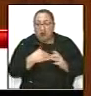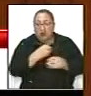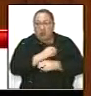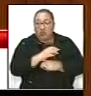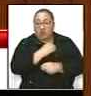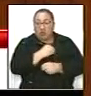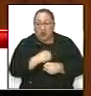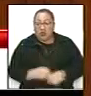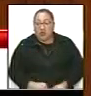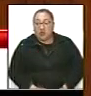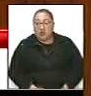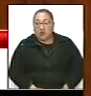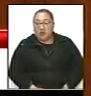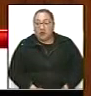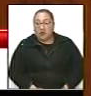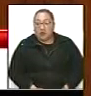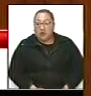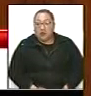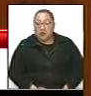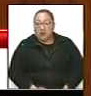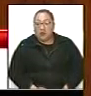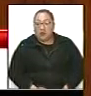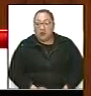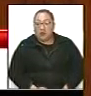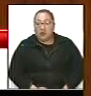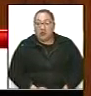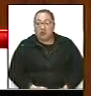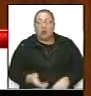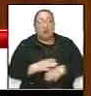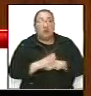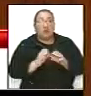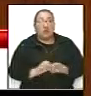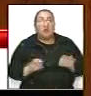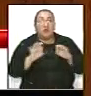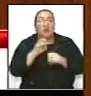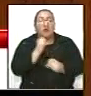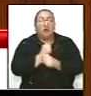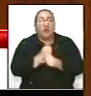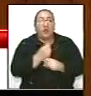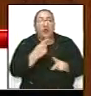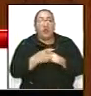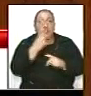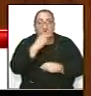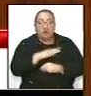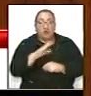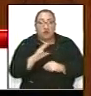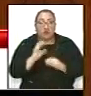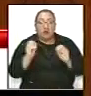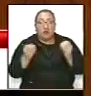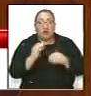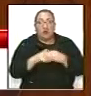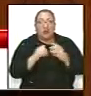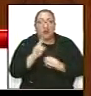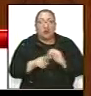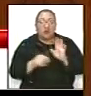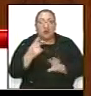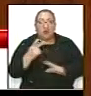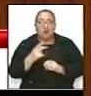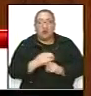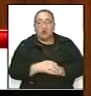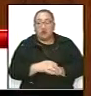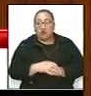de Ministros sobre la importancia del Plan de Acción por la Infancia y la Adolescencia